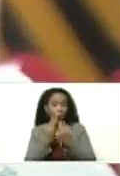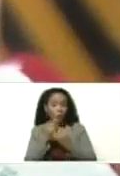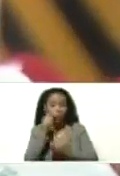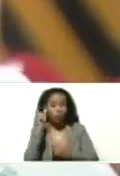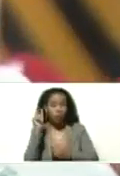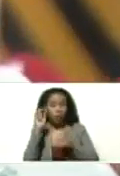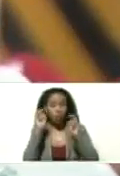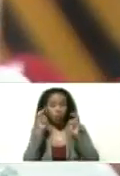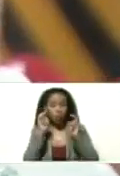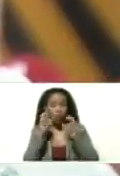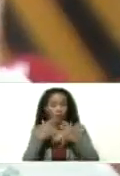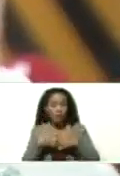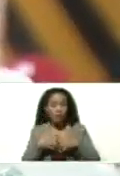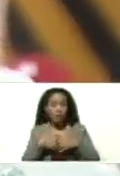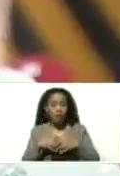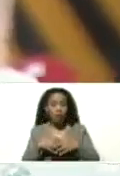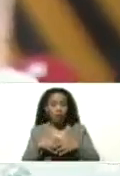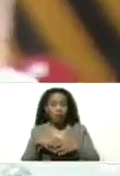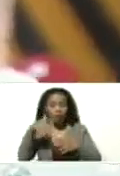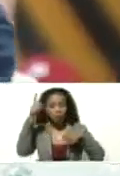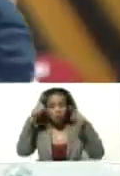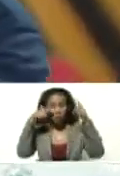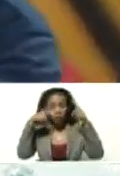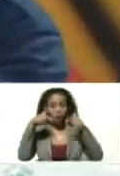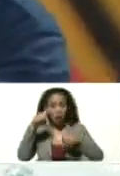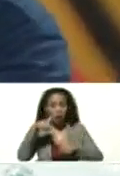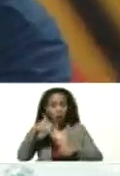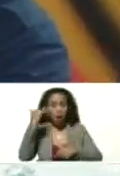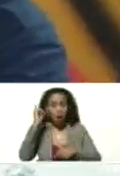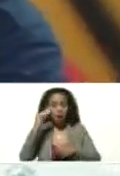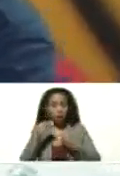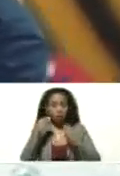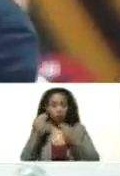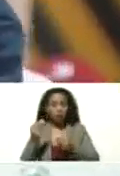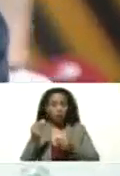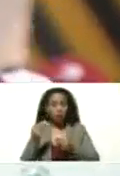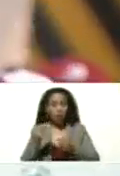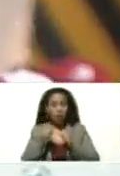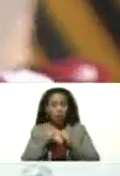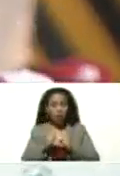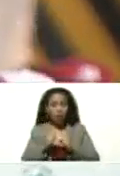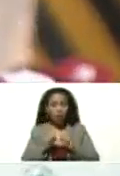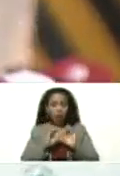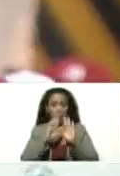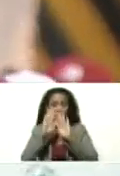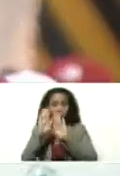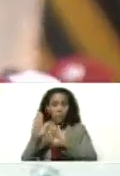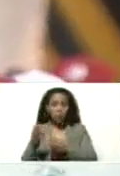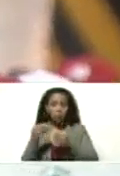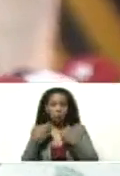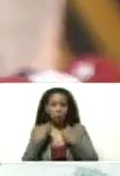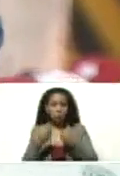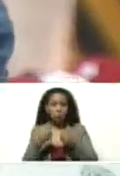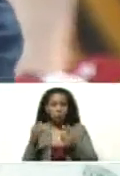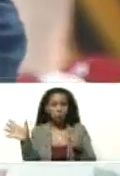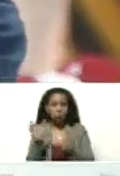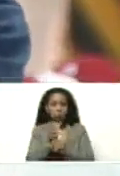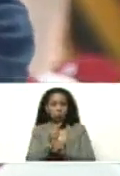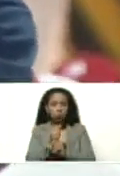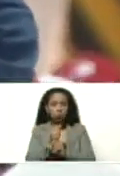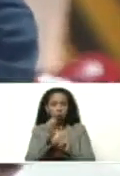complejo Fábrica de Fábrica, Hugo Chávez, que oye, están dando fuertemente el apoyo para lograr